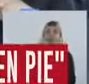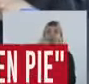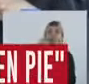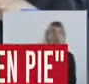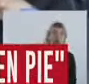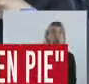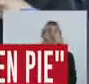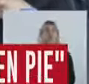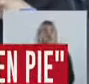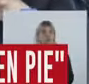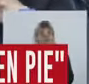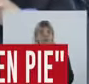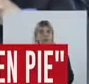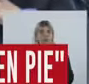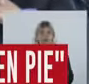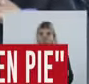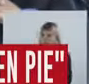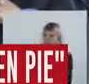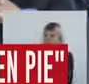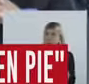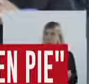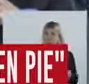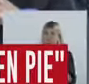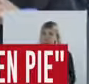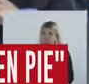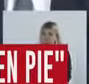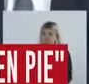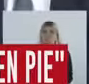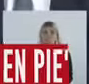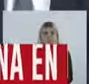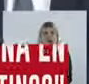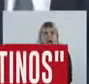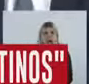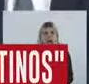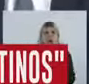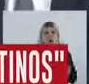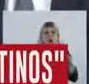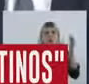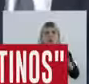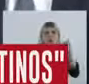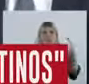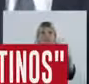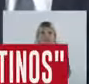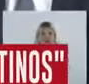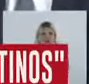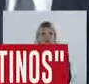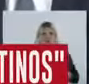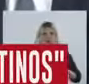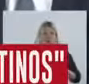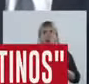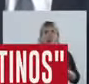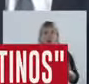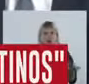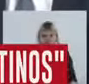y que tiene la idea de concretar un número muy importante de viviendas en todo el país. Le dije, esperá